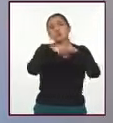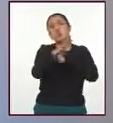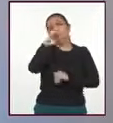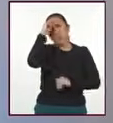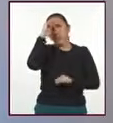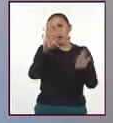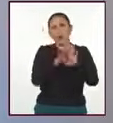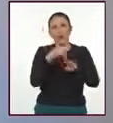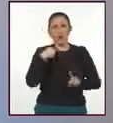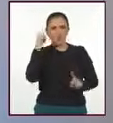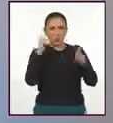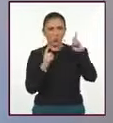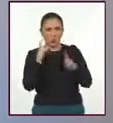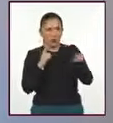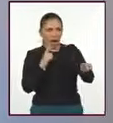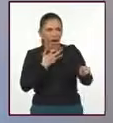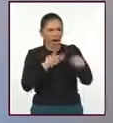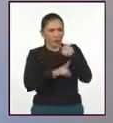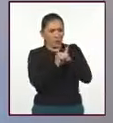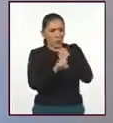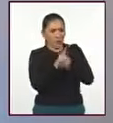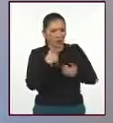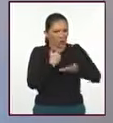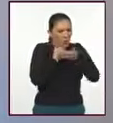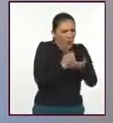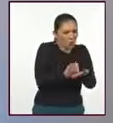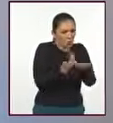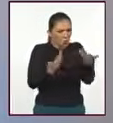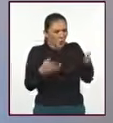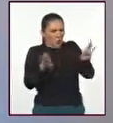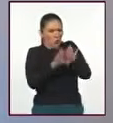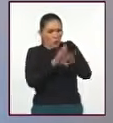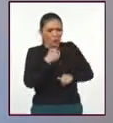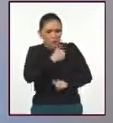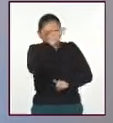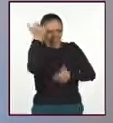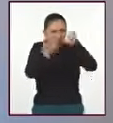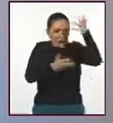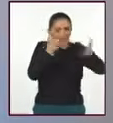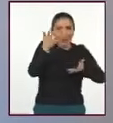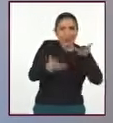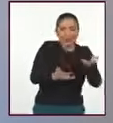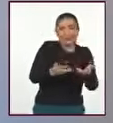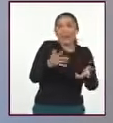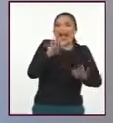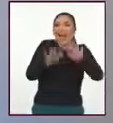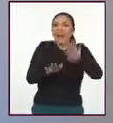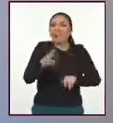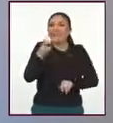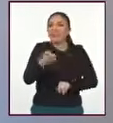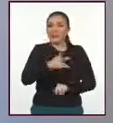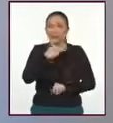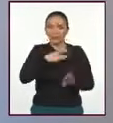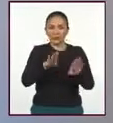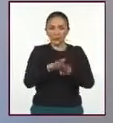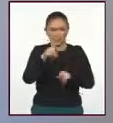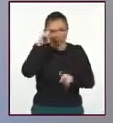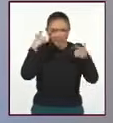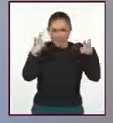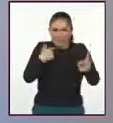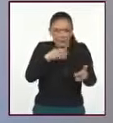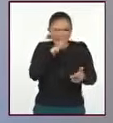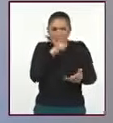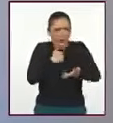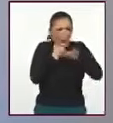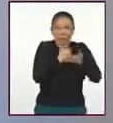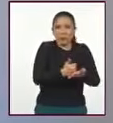una persona que está con su sufrimiento, y hay veces que pues esto nos puede rebasar a todos, e